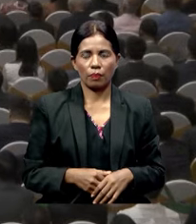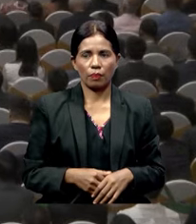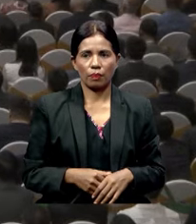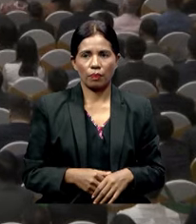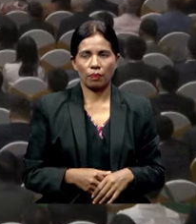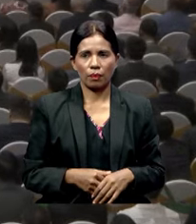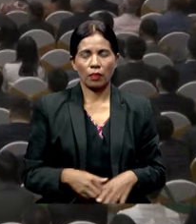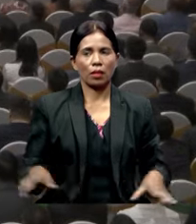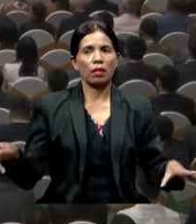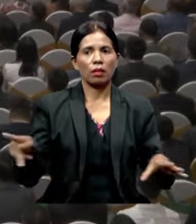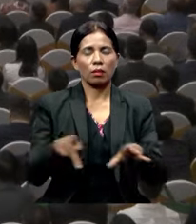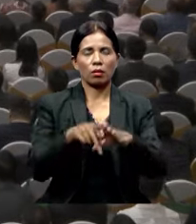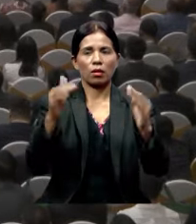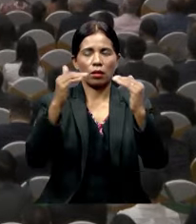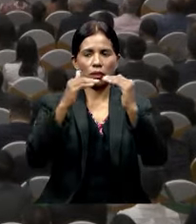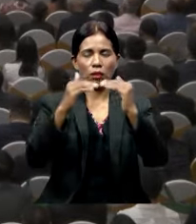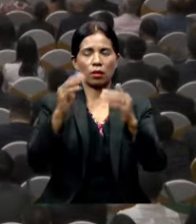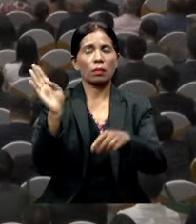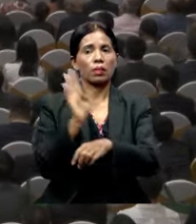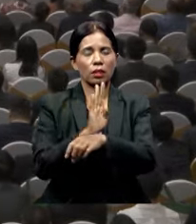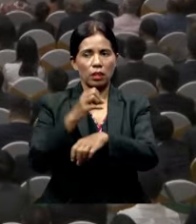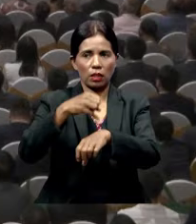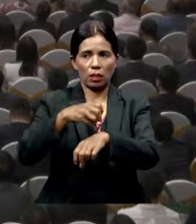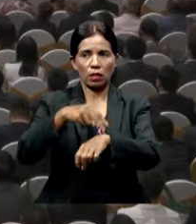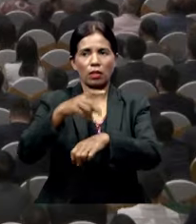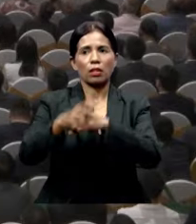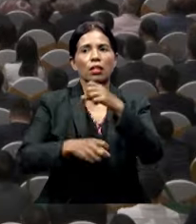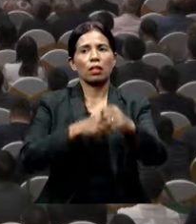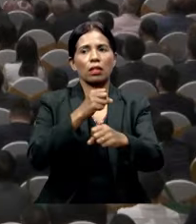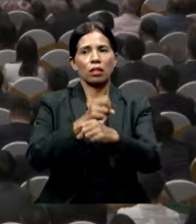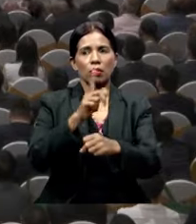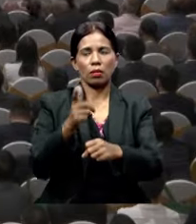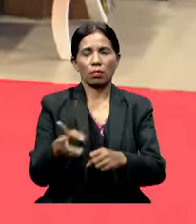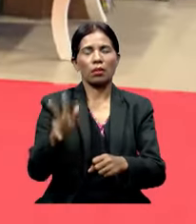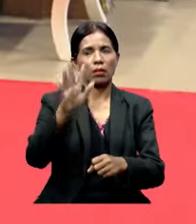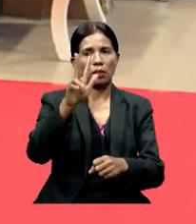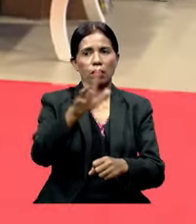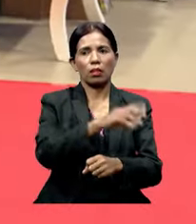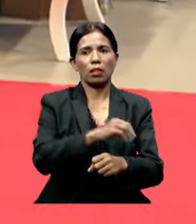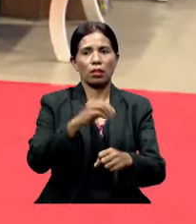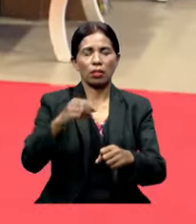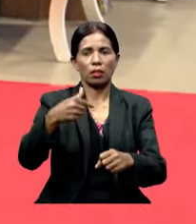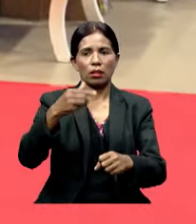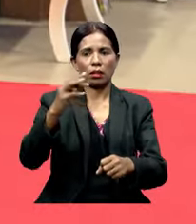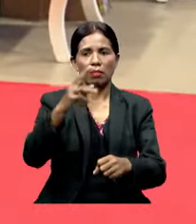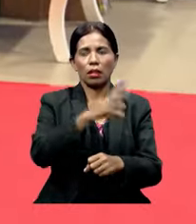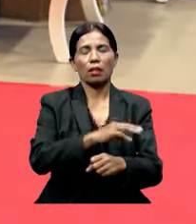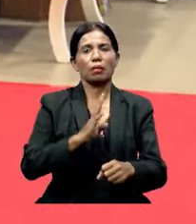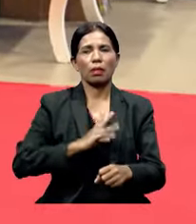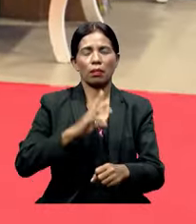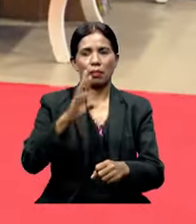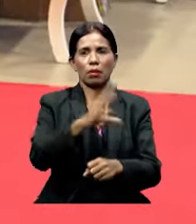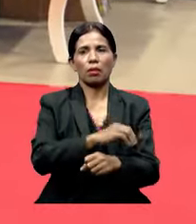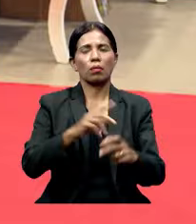Ha foi participa Fórum Negócio Internacional tinan rihun rua ruanulu resintolu e ha salaun multiusus diemem bebora,